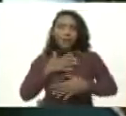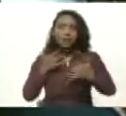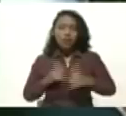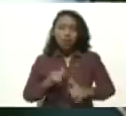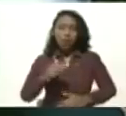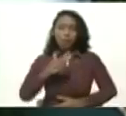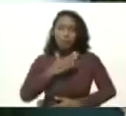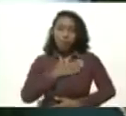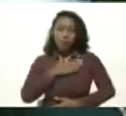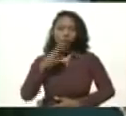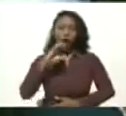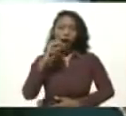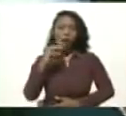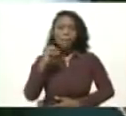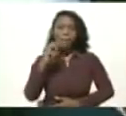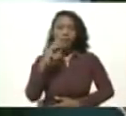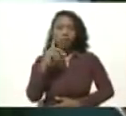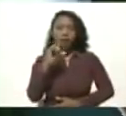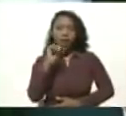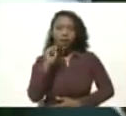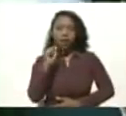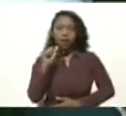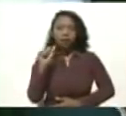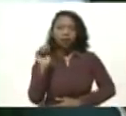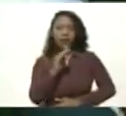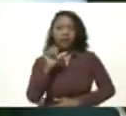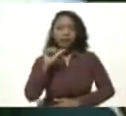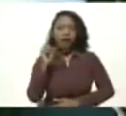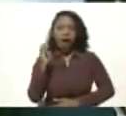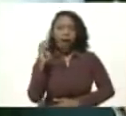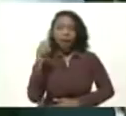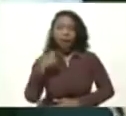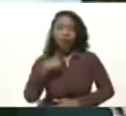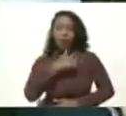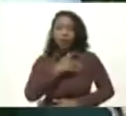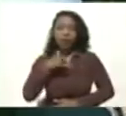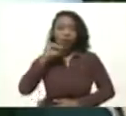mío, Camila Saab, quiero denunciar el día de hoy